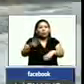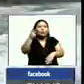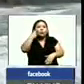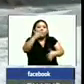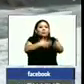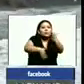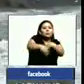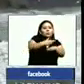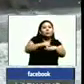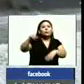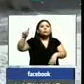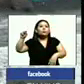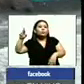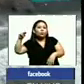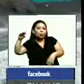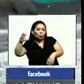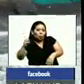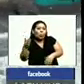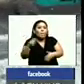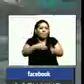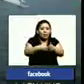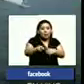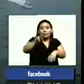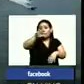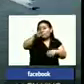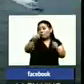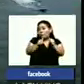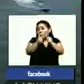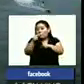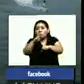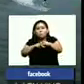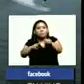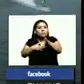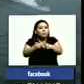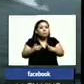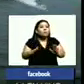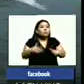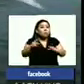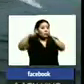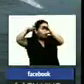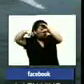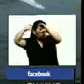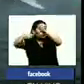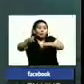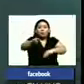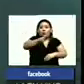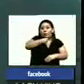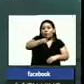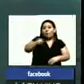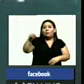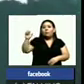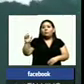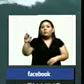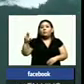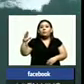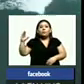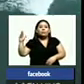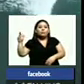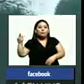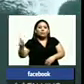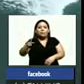Tunco El próximo año Rondará un monto De tres millones De dólares Con imágenes E informe De Eric Alfaro